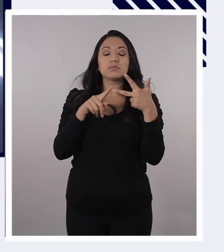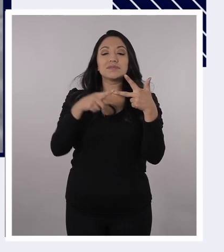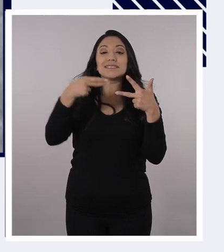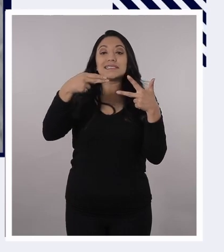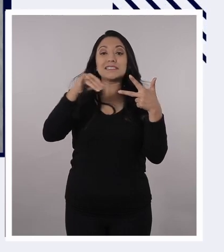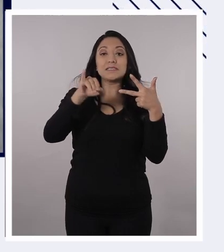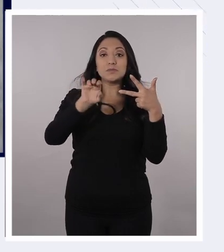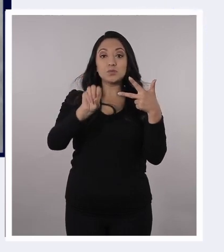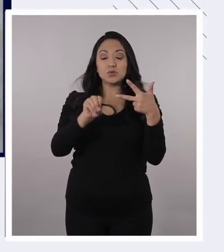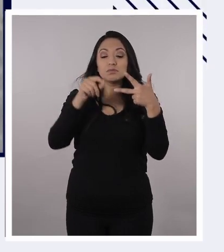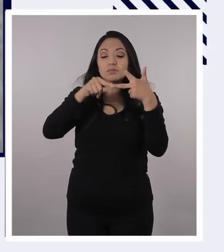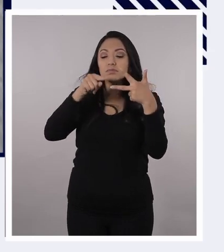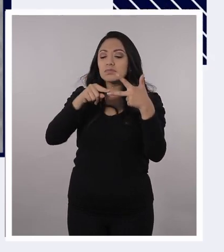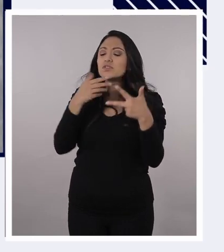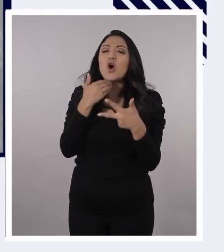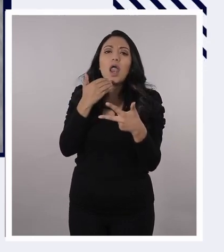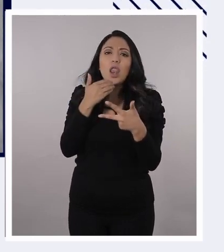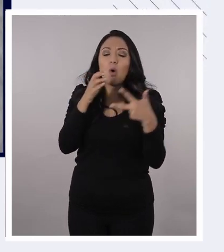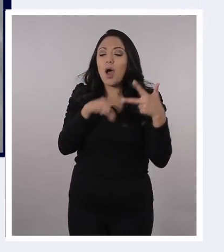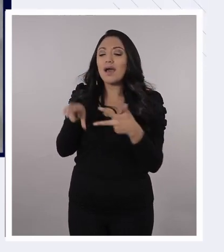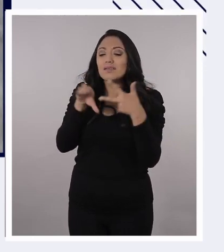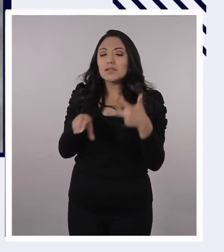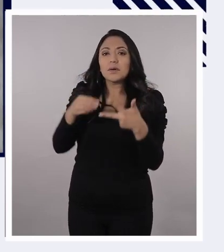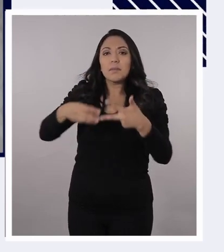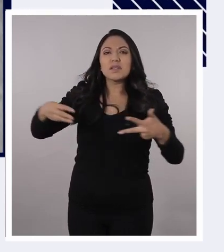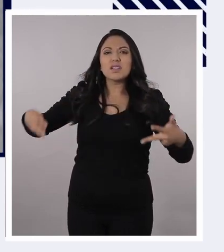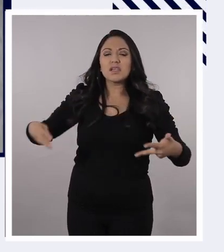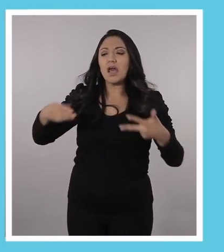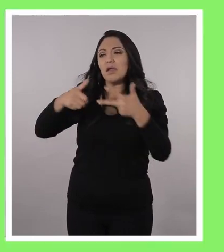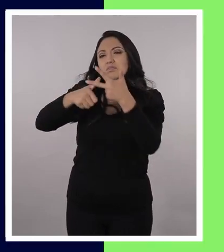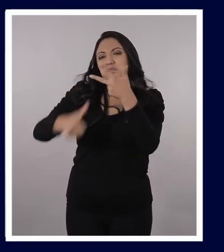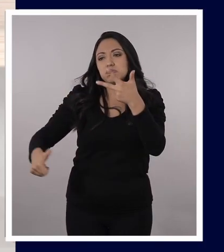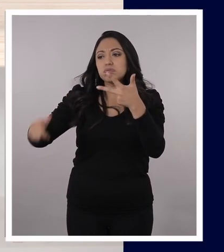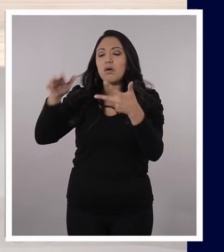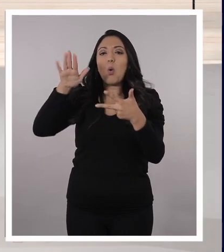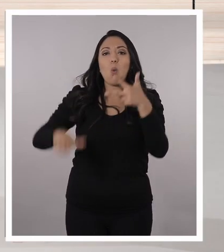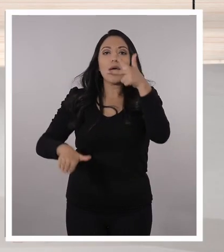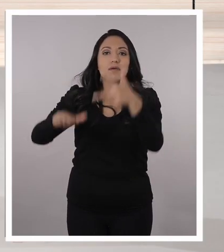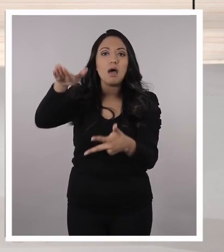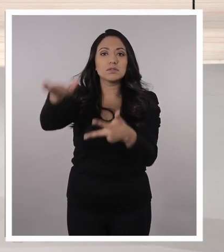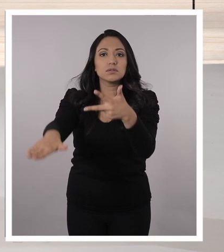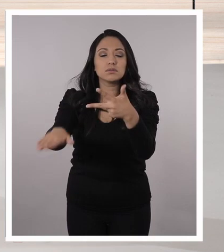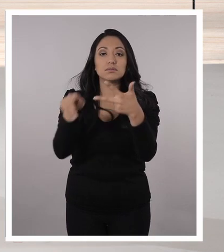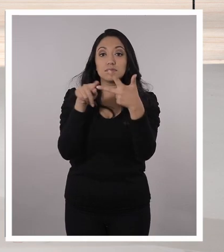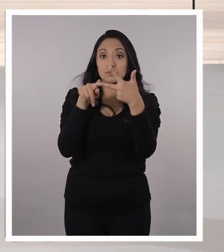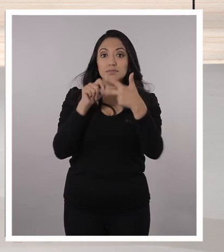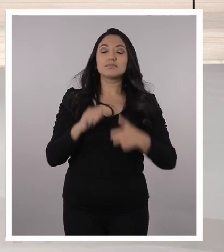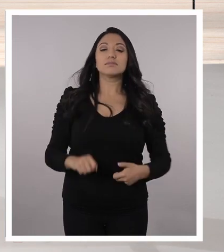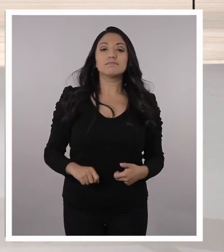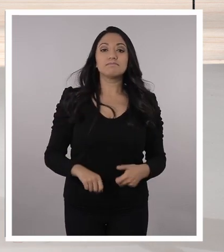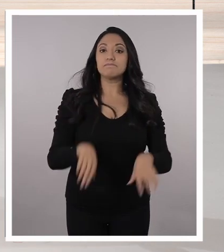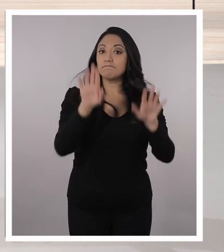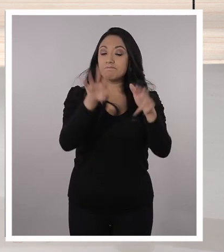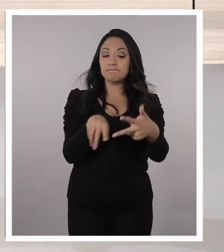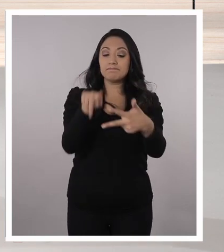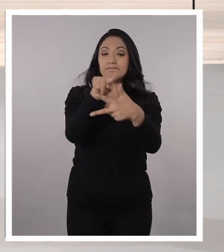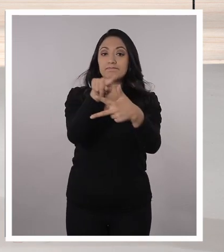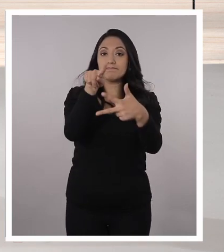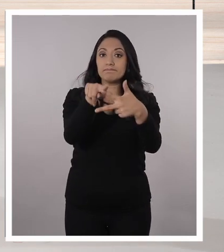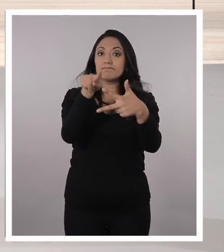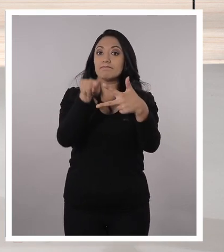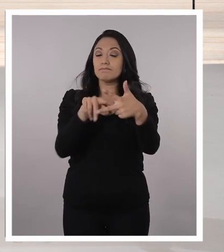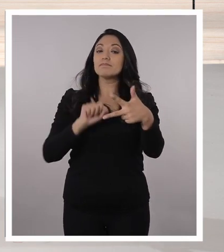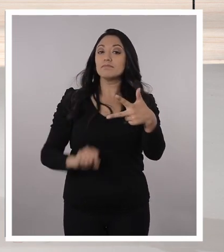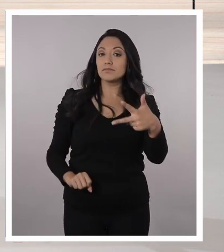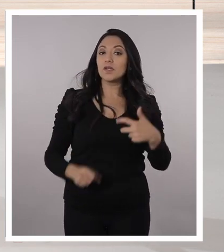Ignofósiles. Evidencias de la actividad de algún ser vivo, material fecal o huellas. Gracias, Webster. Entonces, Nelly, como hemos visto, chicos y chicas,